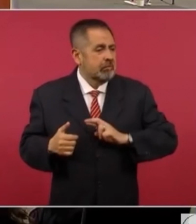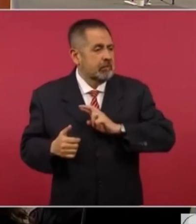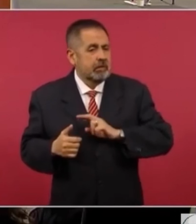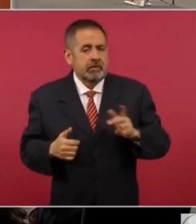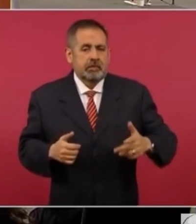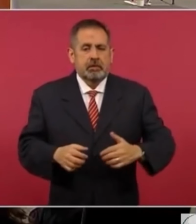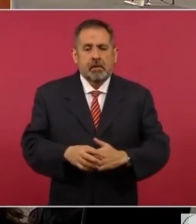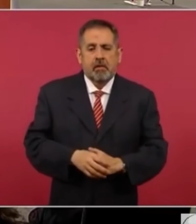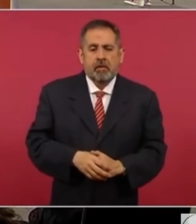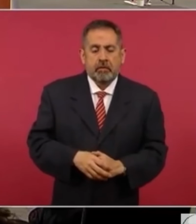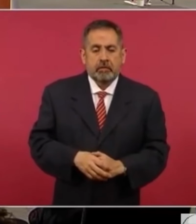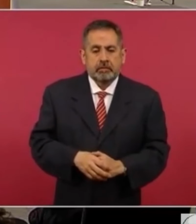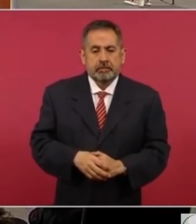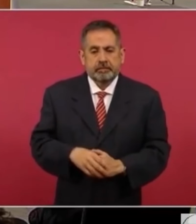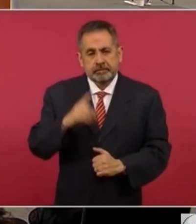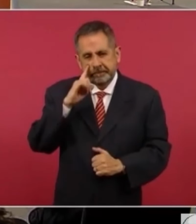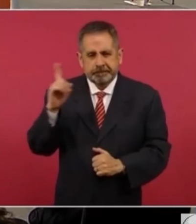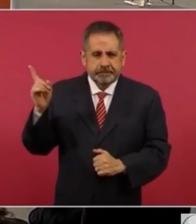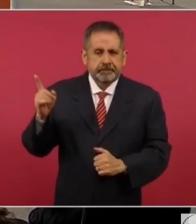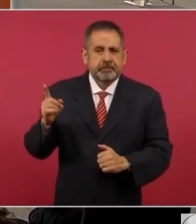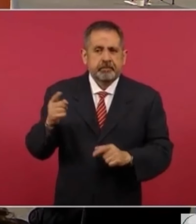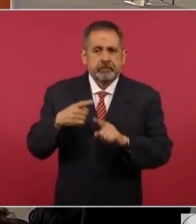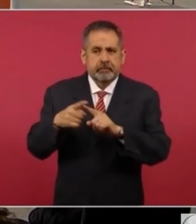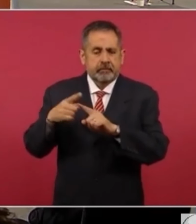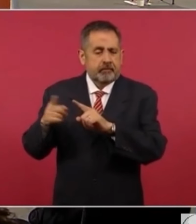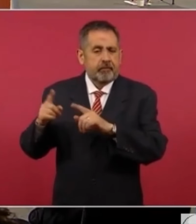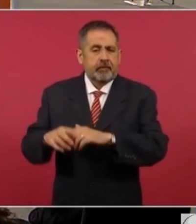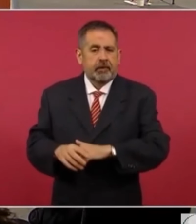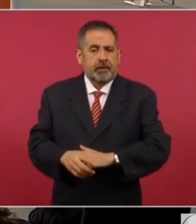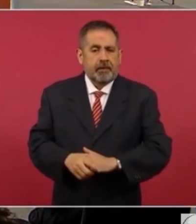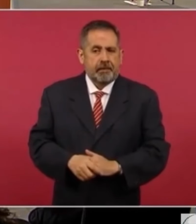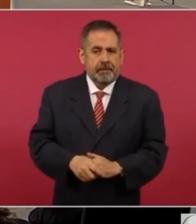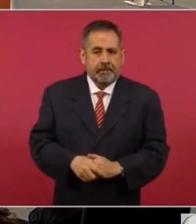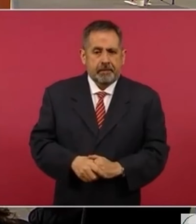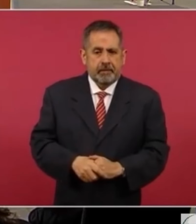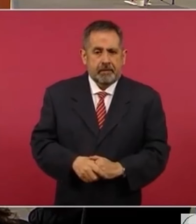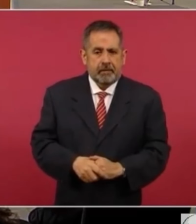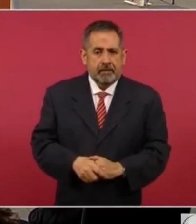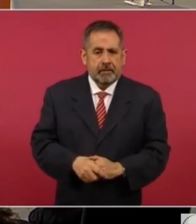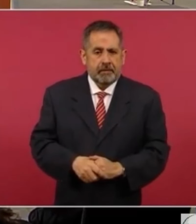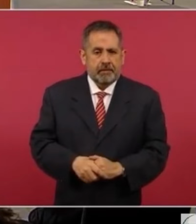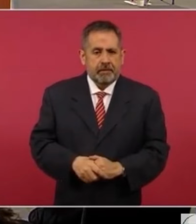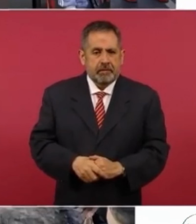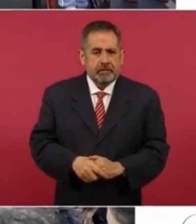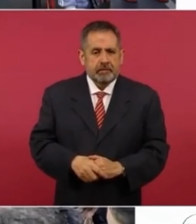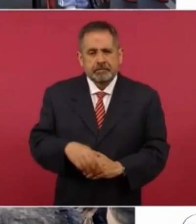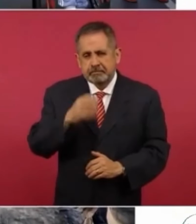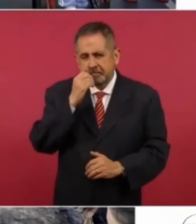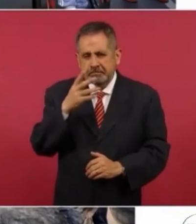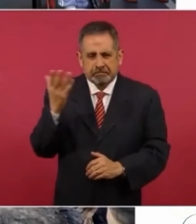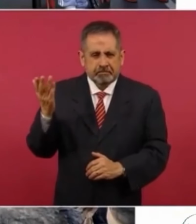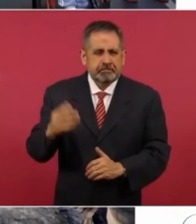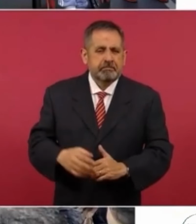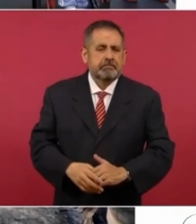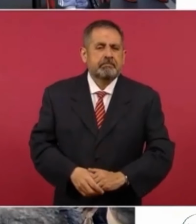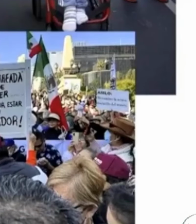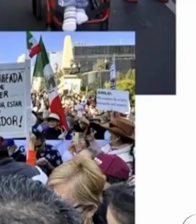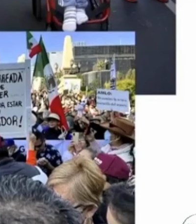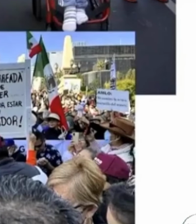La siguiente, por favor, aquí tenemos algunas que nos parecieron, la verdad es que bastante épicas, todos estábamos muy